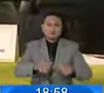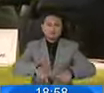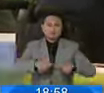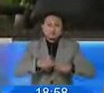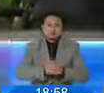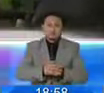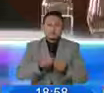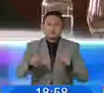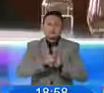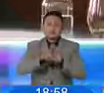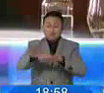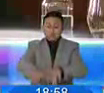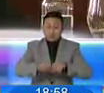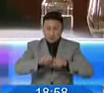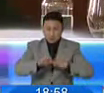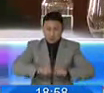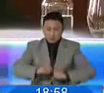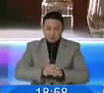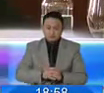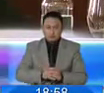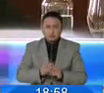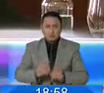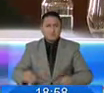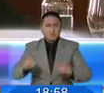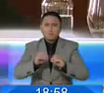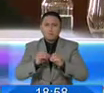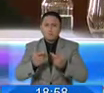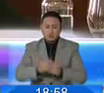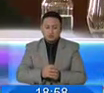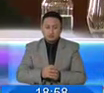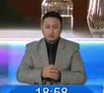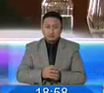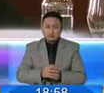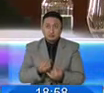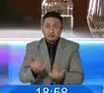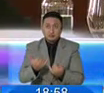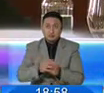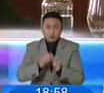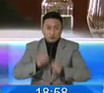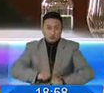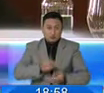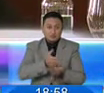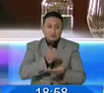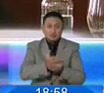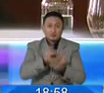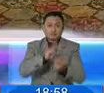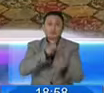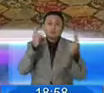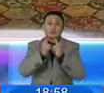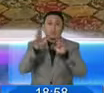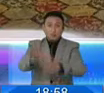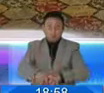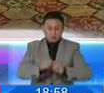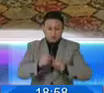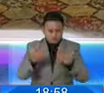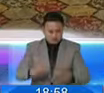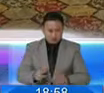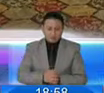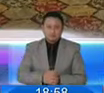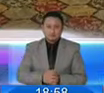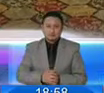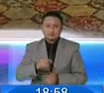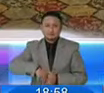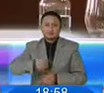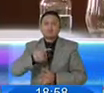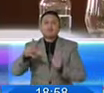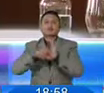la agraria. Más acceso a la tierra. Ya es hora pues de que se cumpla esa reforma agraria. Y tratar la ley de